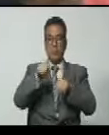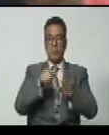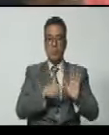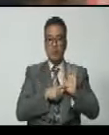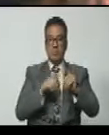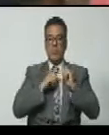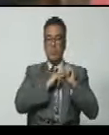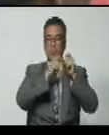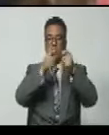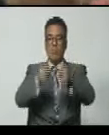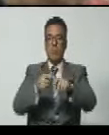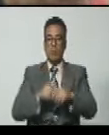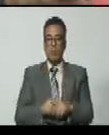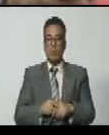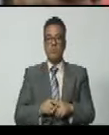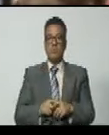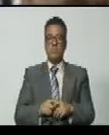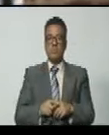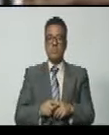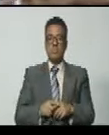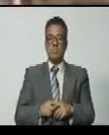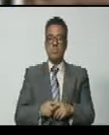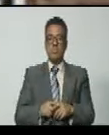su designación,